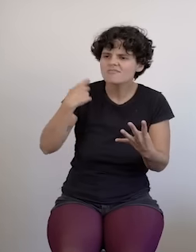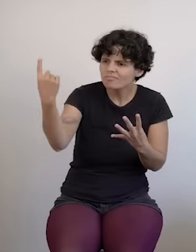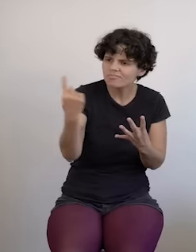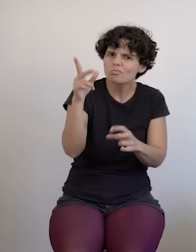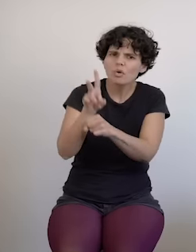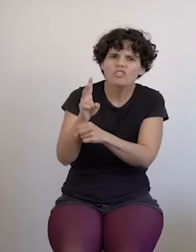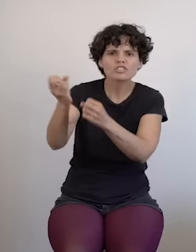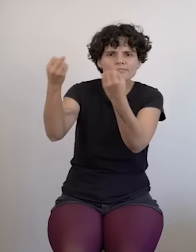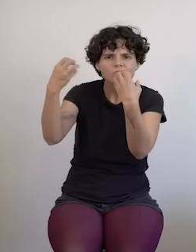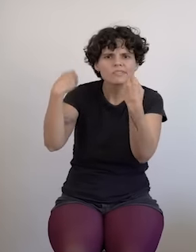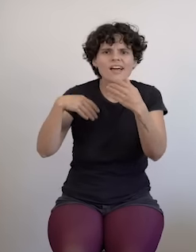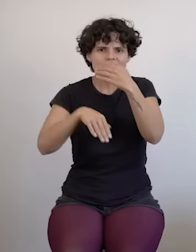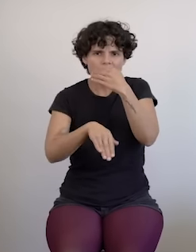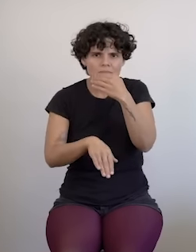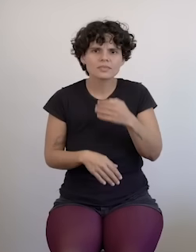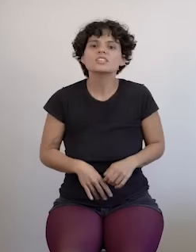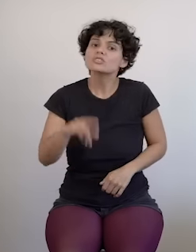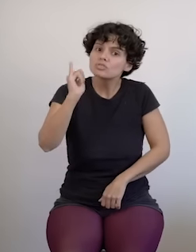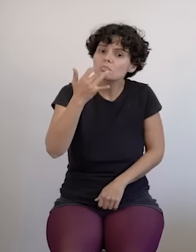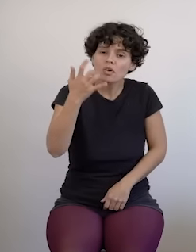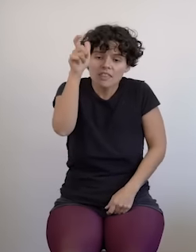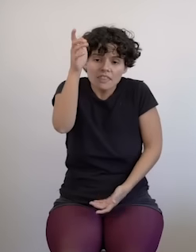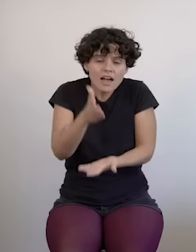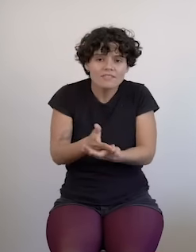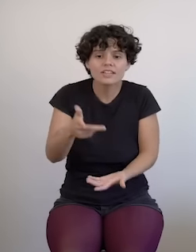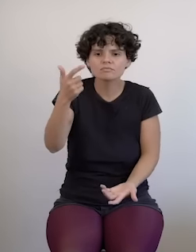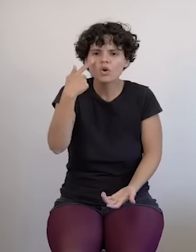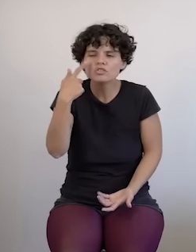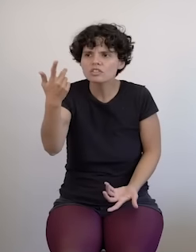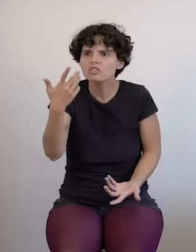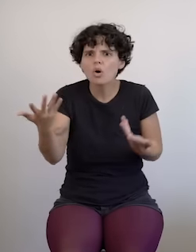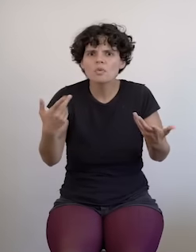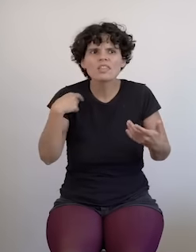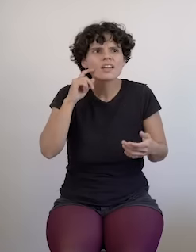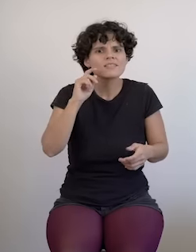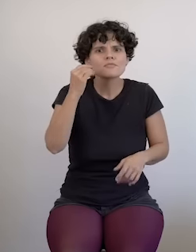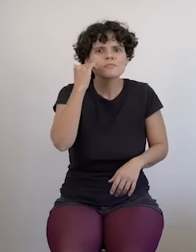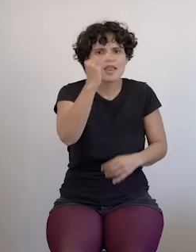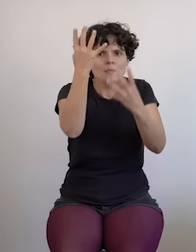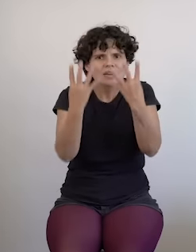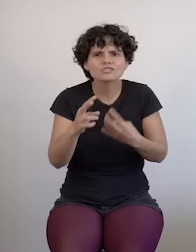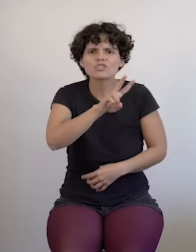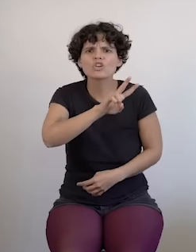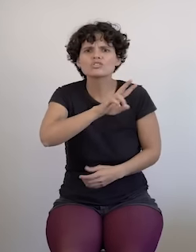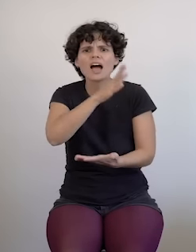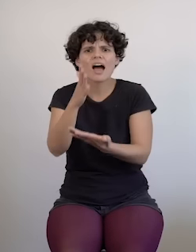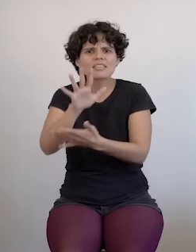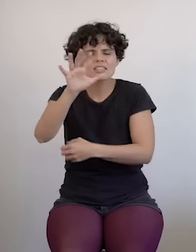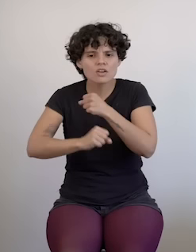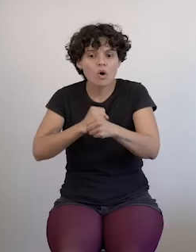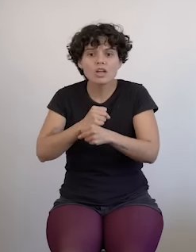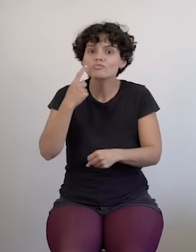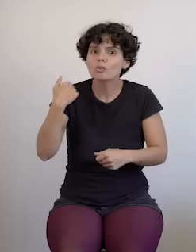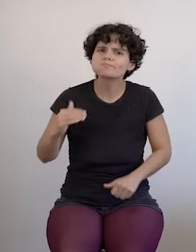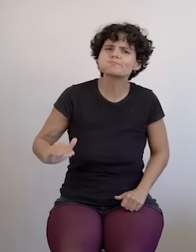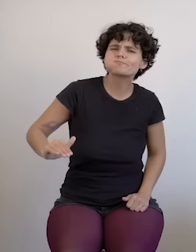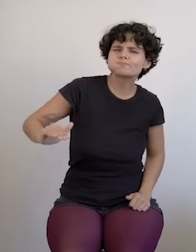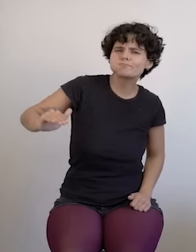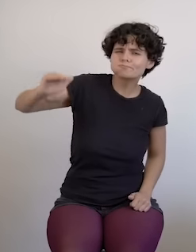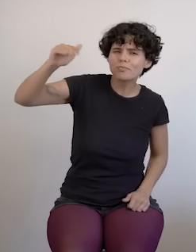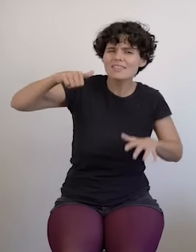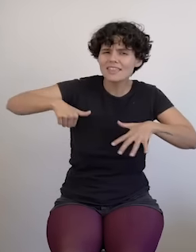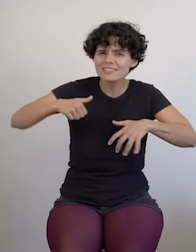las cárceles. Sí, po, pero primero viví el proceso de caer preso cuando me condenaron a 5 años. Y ahí se arruinó mi vida porque... Empecé a...